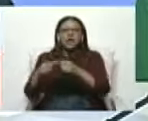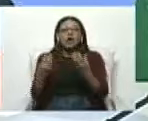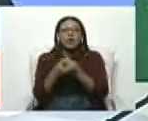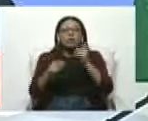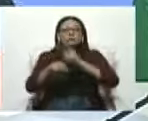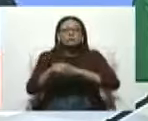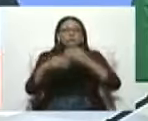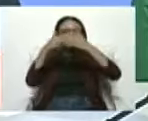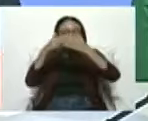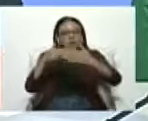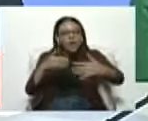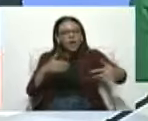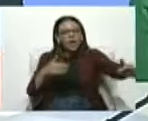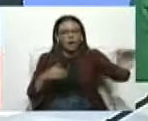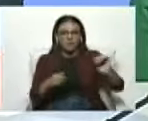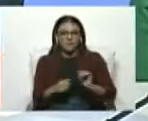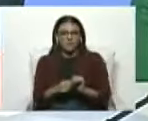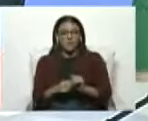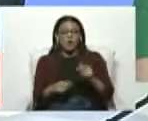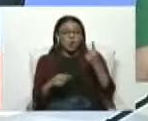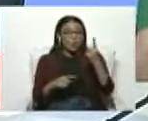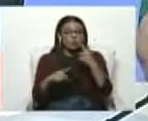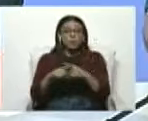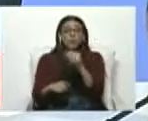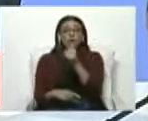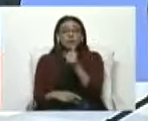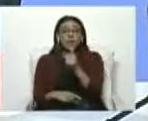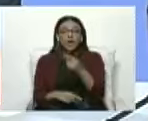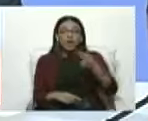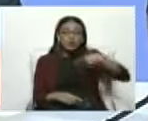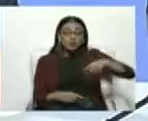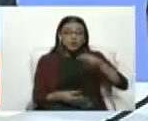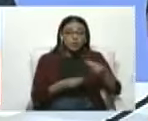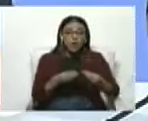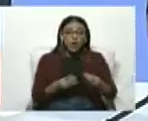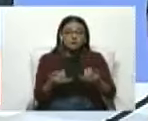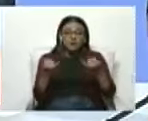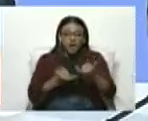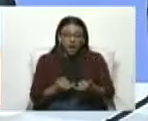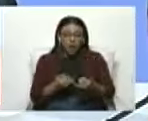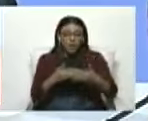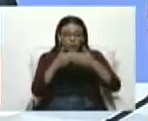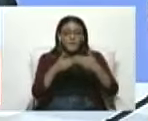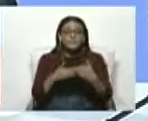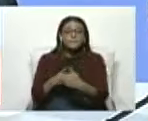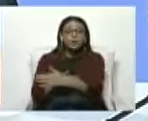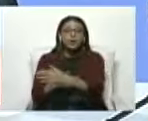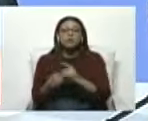decimos que este 1 por 10 tiene todas las características de ser distinto a los anteriores que hemos hecho.